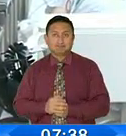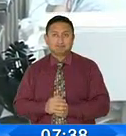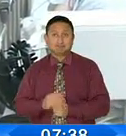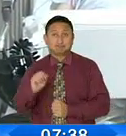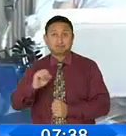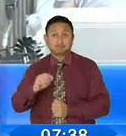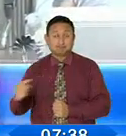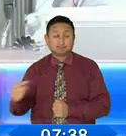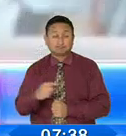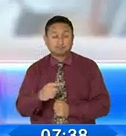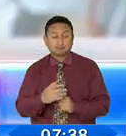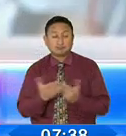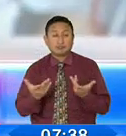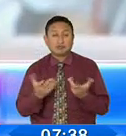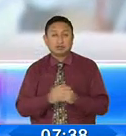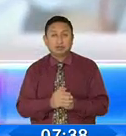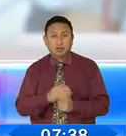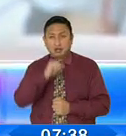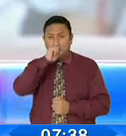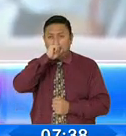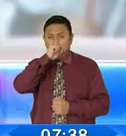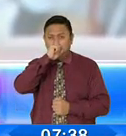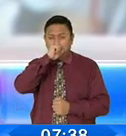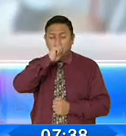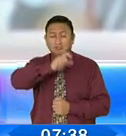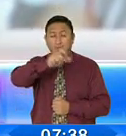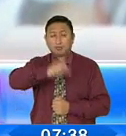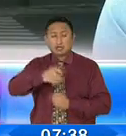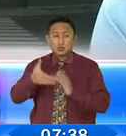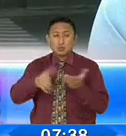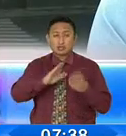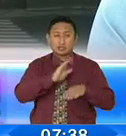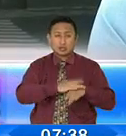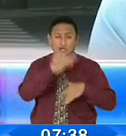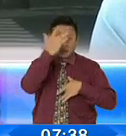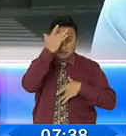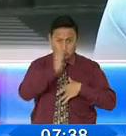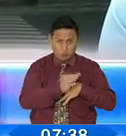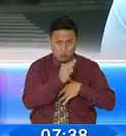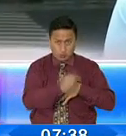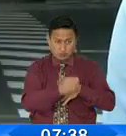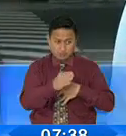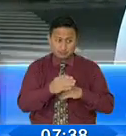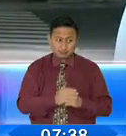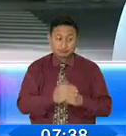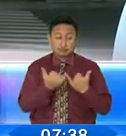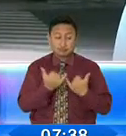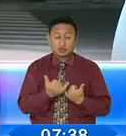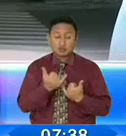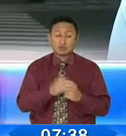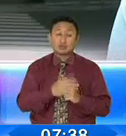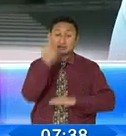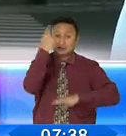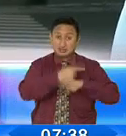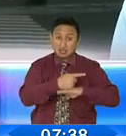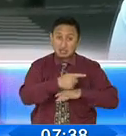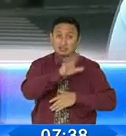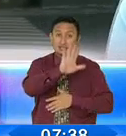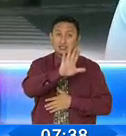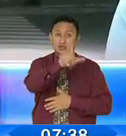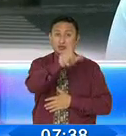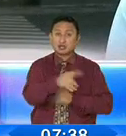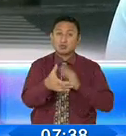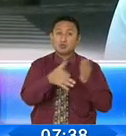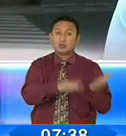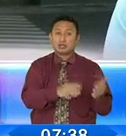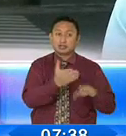disminución importante es el índice de mortalidad por el virus. Al día de hoy tenemos un promedio de 5 pacientes diarios que fallecen. De antes